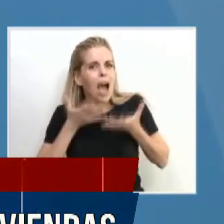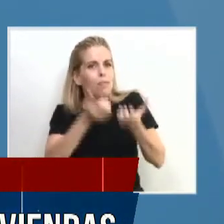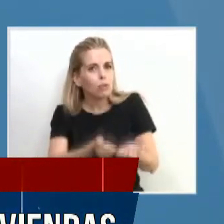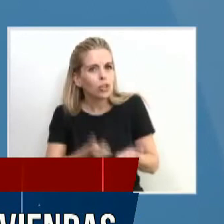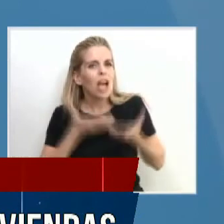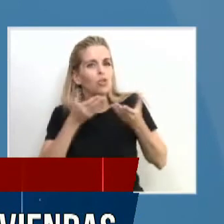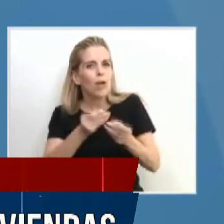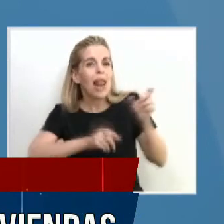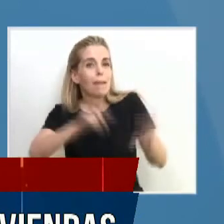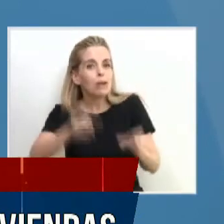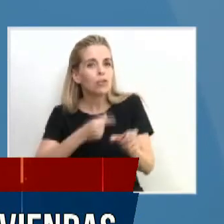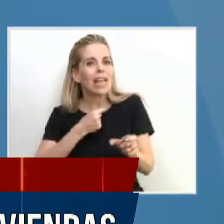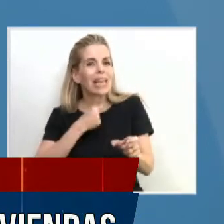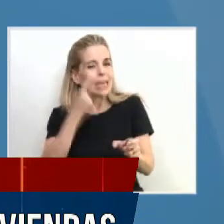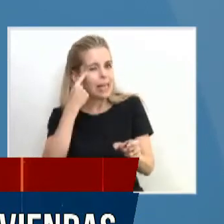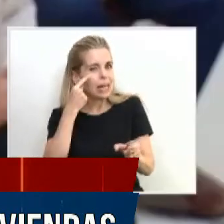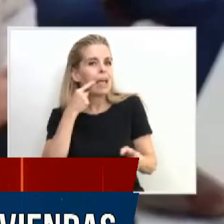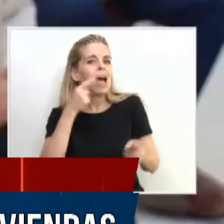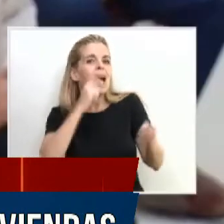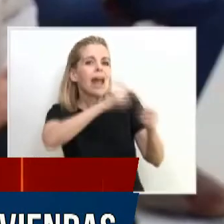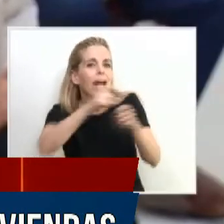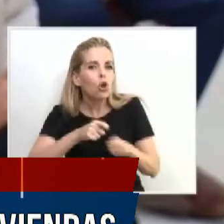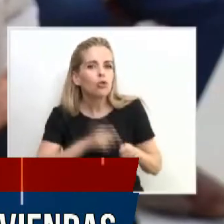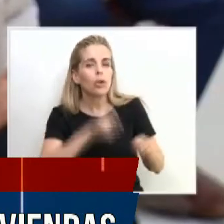viviendas a tasa cero.